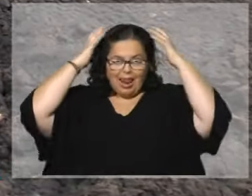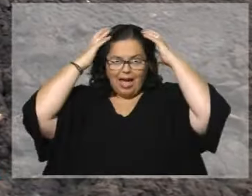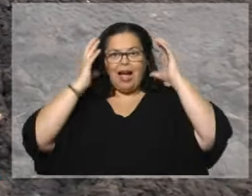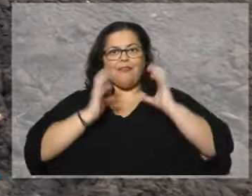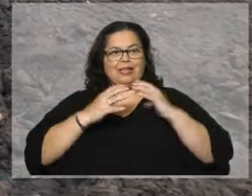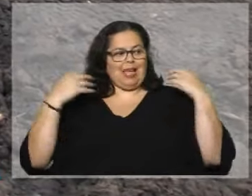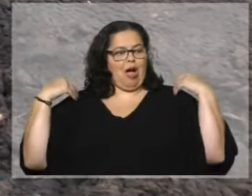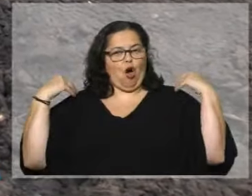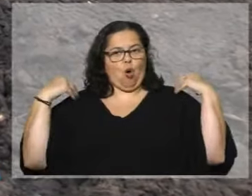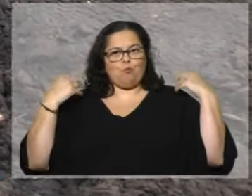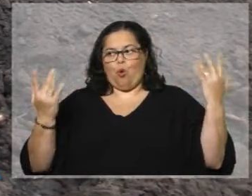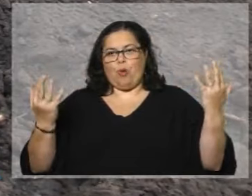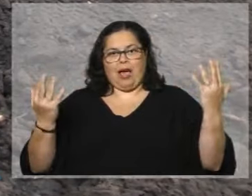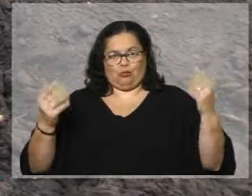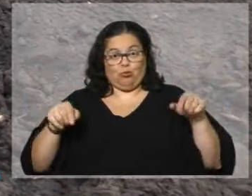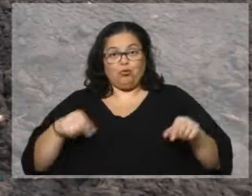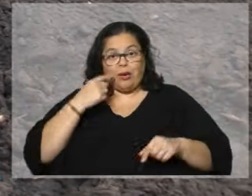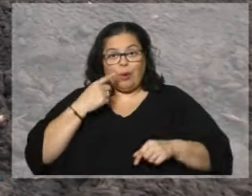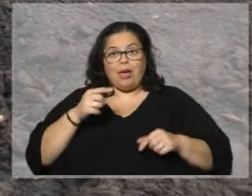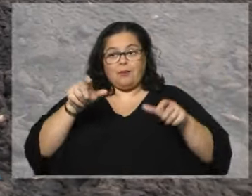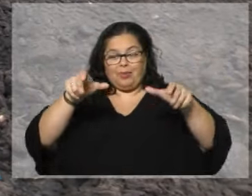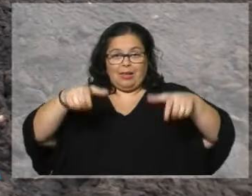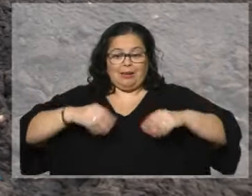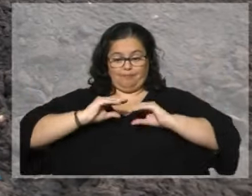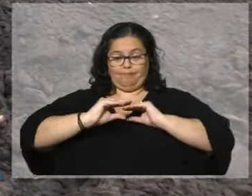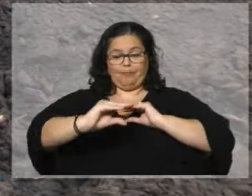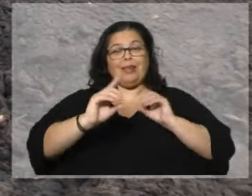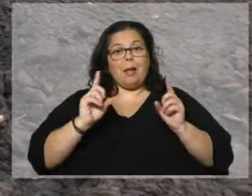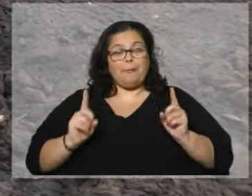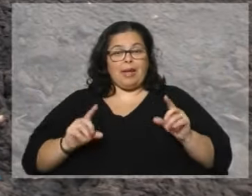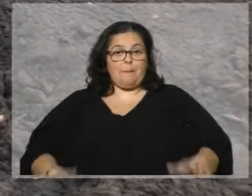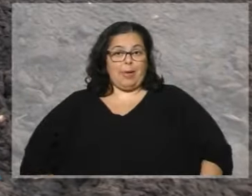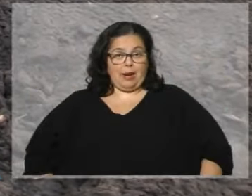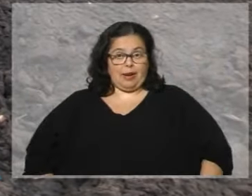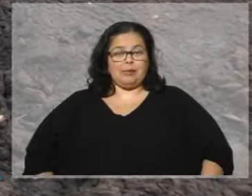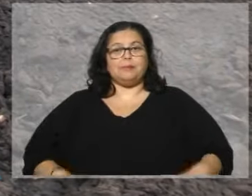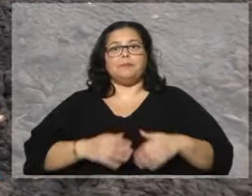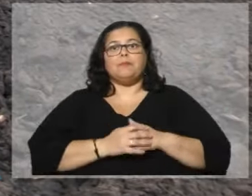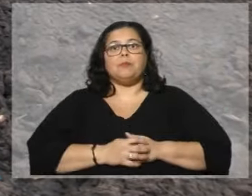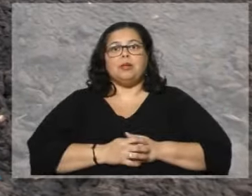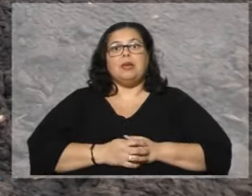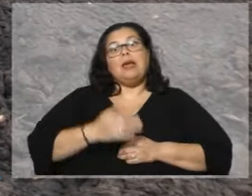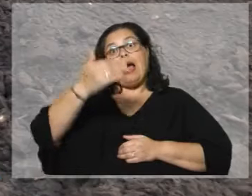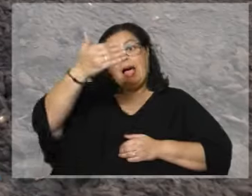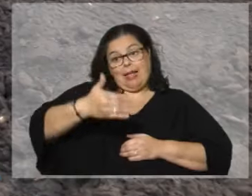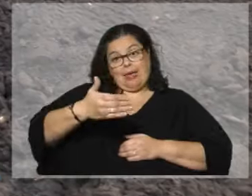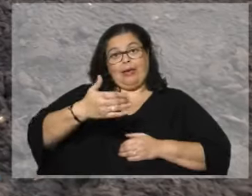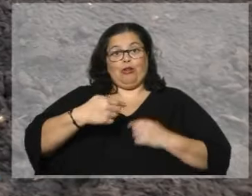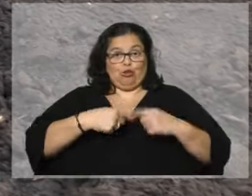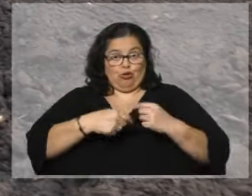sus hombros, de sus brazos en los laterales y de sus piernas hasta este lugar, que es donde hemos